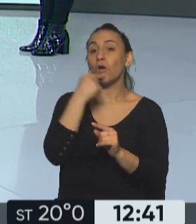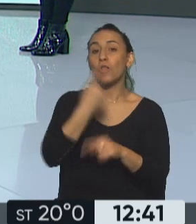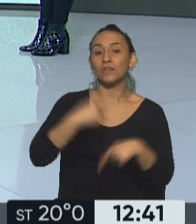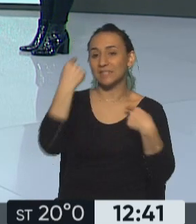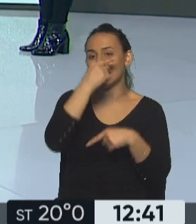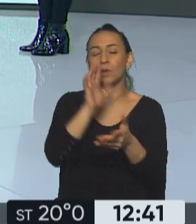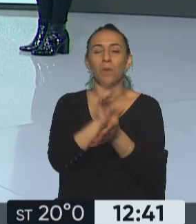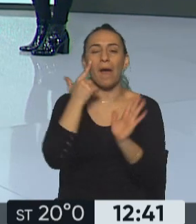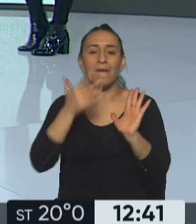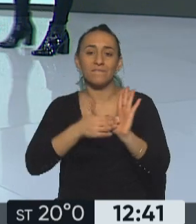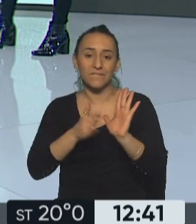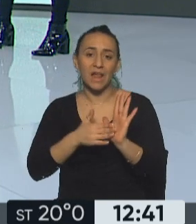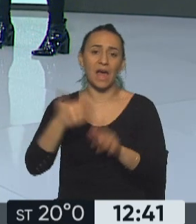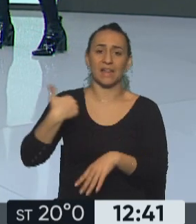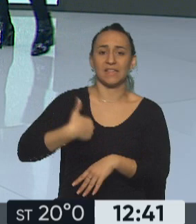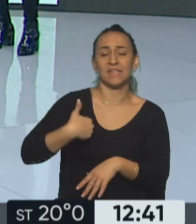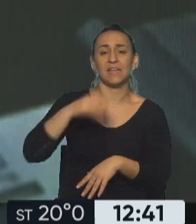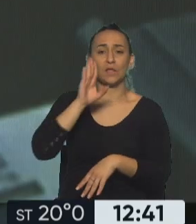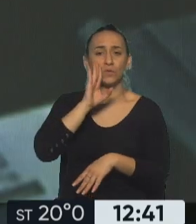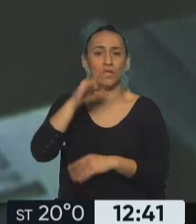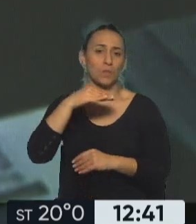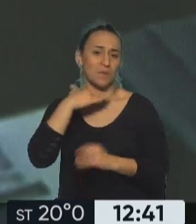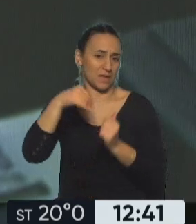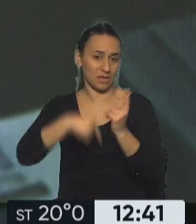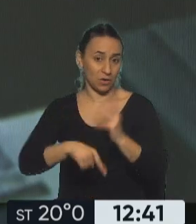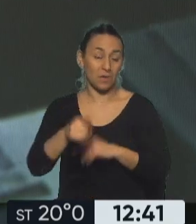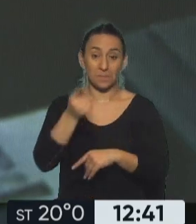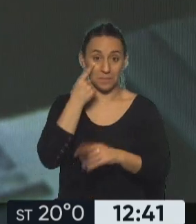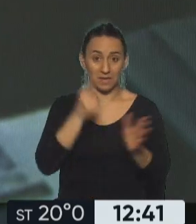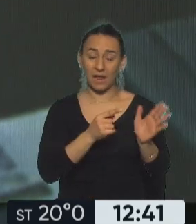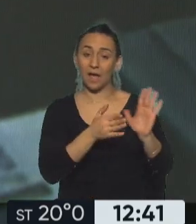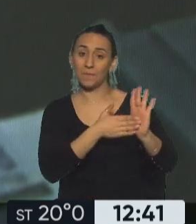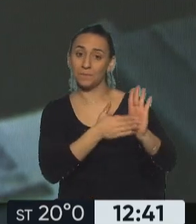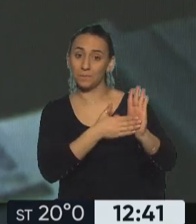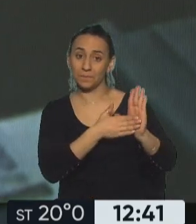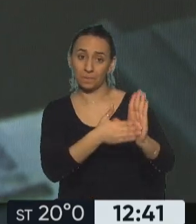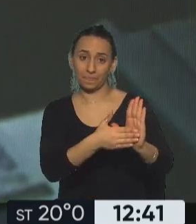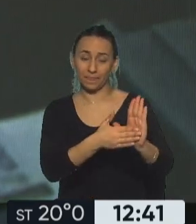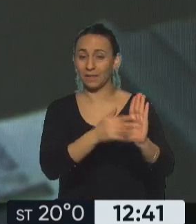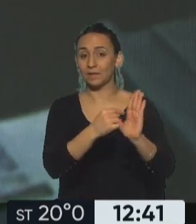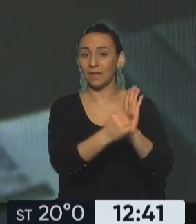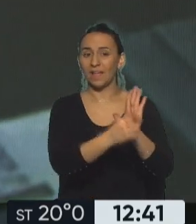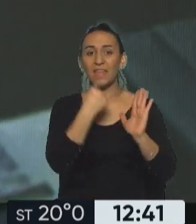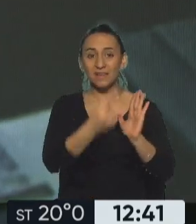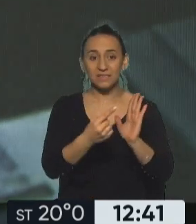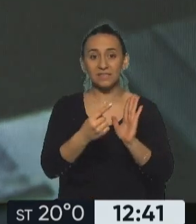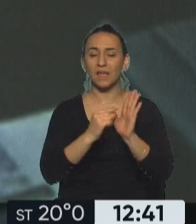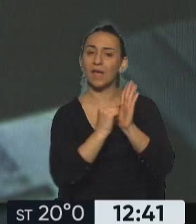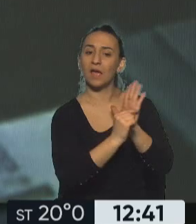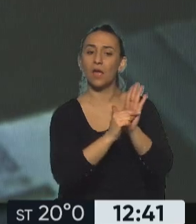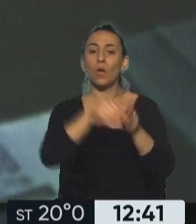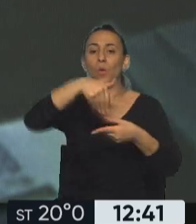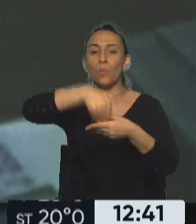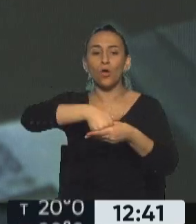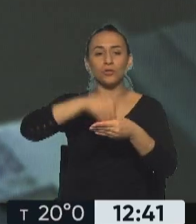Estados Unidos, México, y vamos a ver la patente, que me parece que más claro, echale agua, dice voto electrónico, porque